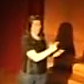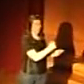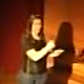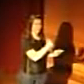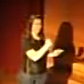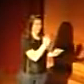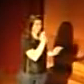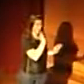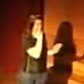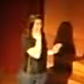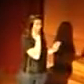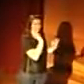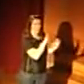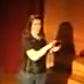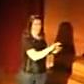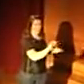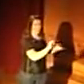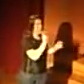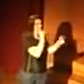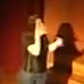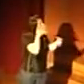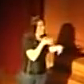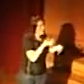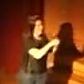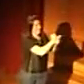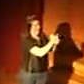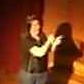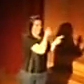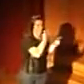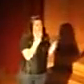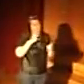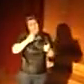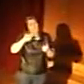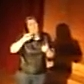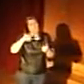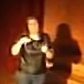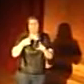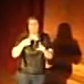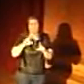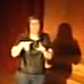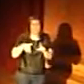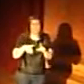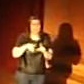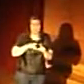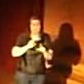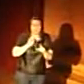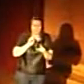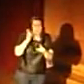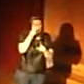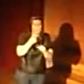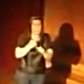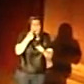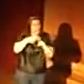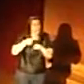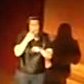a la realidad que ven sus ojos Pérez villamil no no tiene más remedio que llenarlo de gente llenarlo de casas casas además con